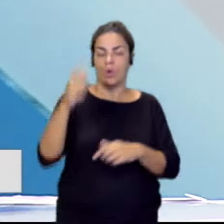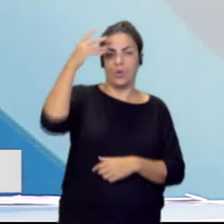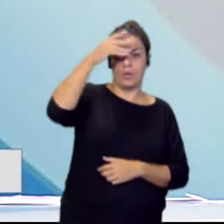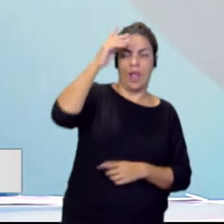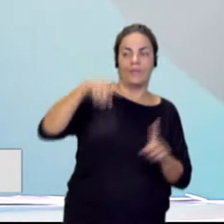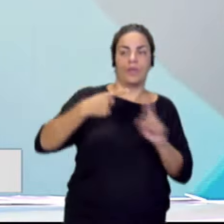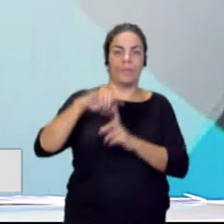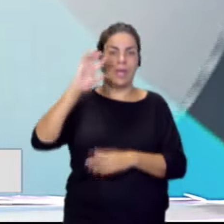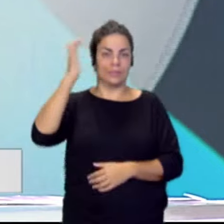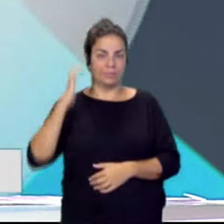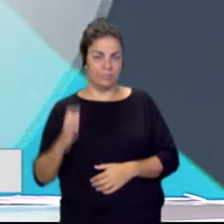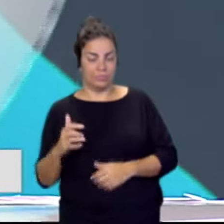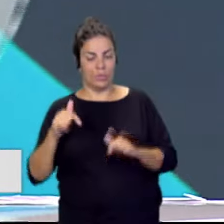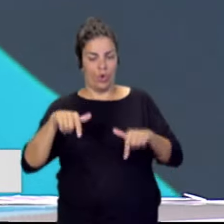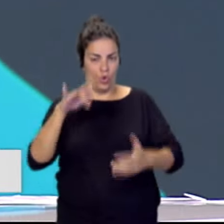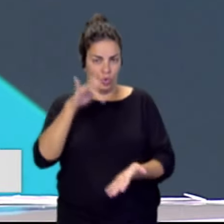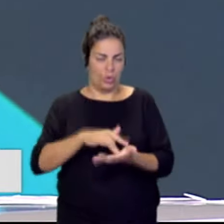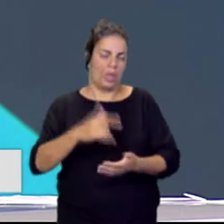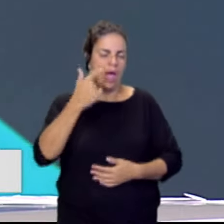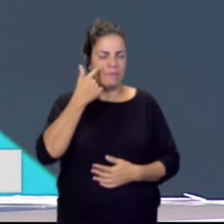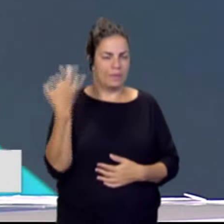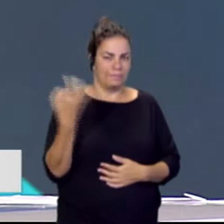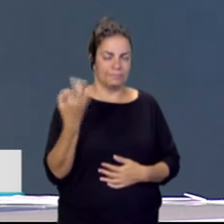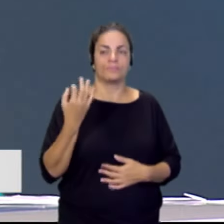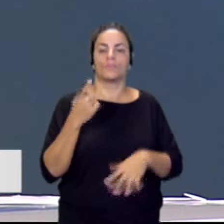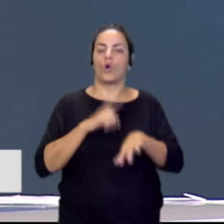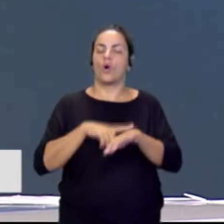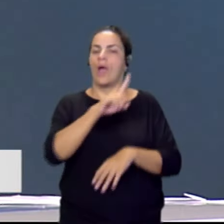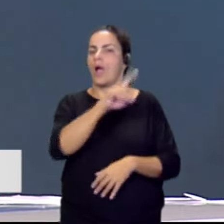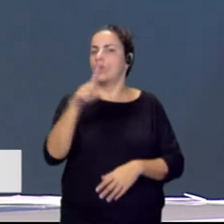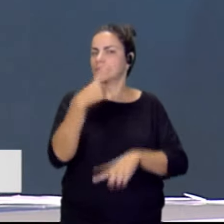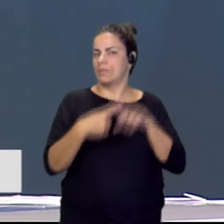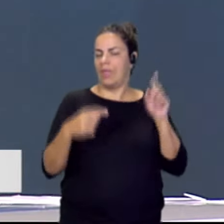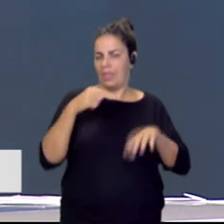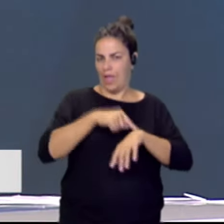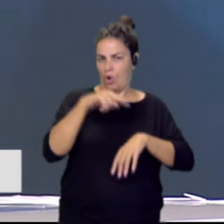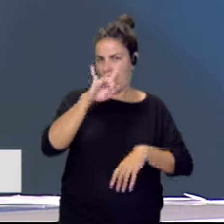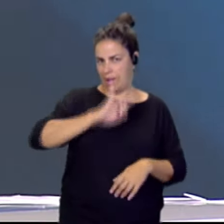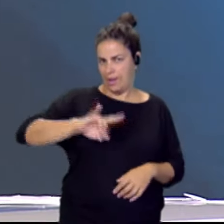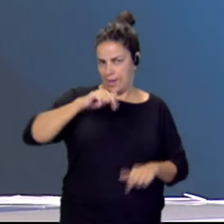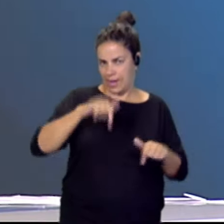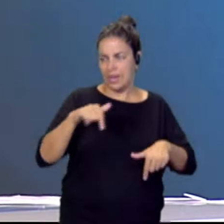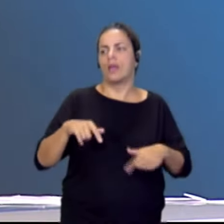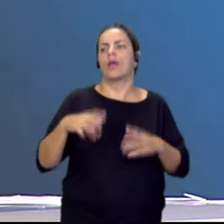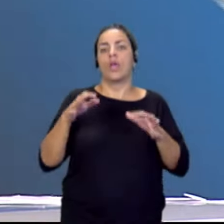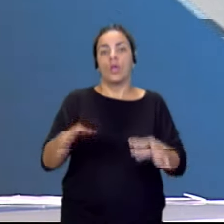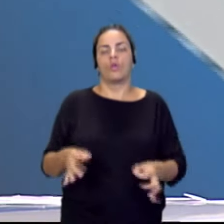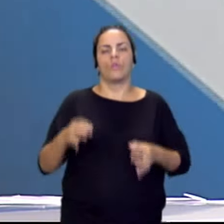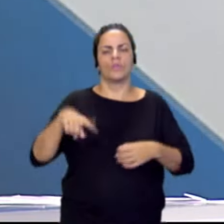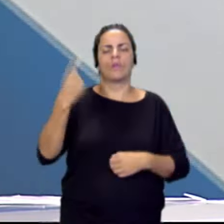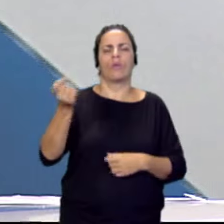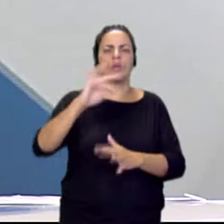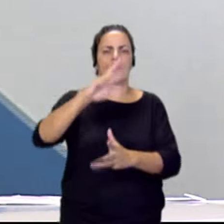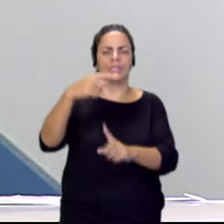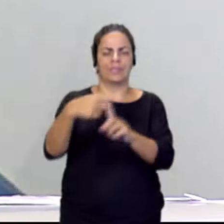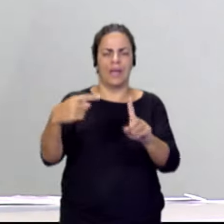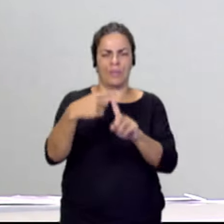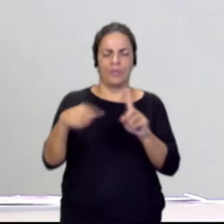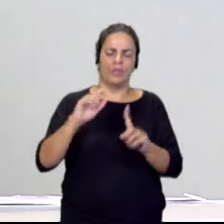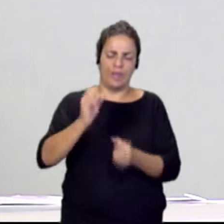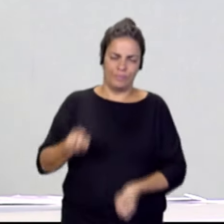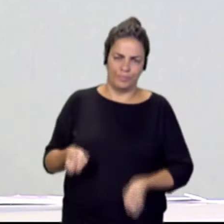ministra de Hacienda esta mañana. 11:30 hora a Canarias y como siempre en Telenoticias 1 nosotros les vamos a contar lo que ha dado de